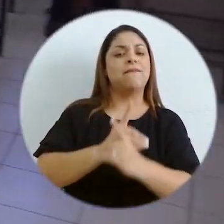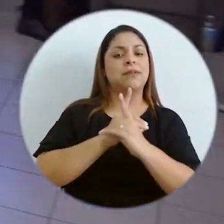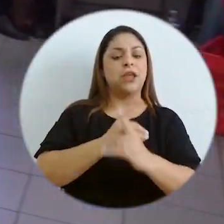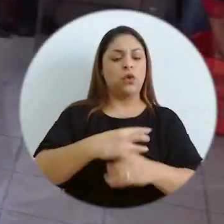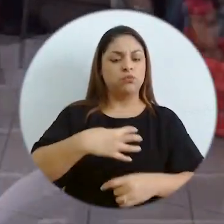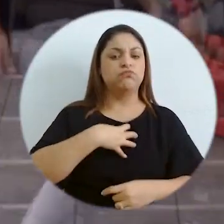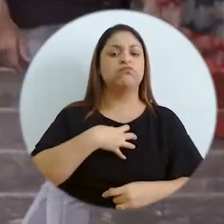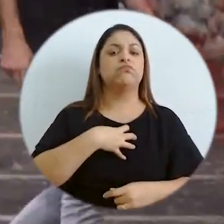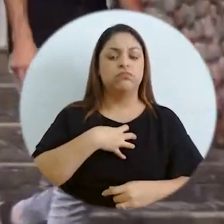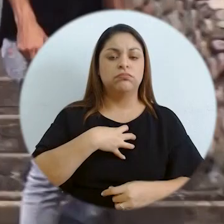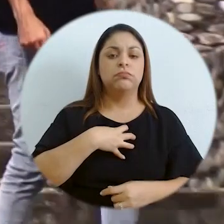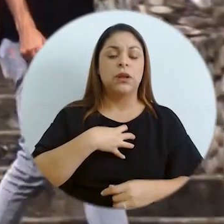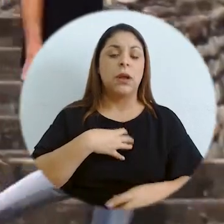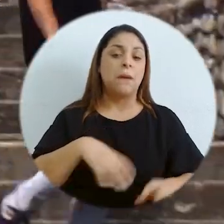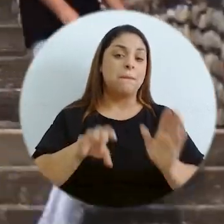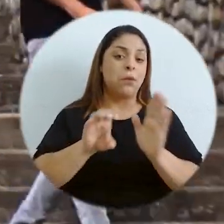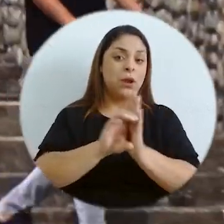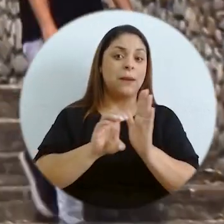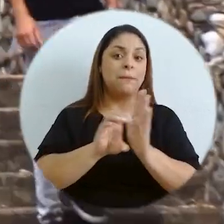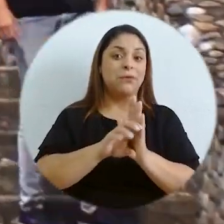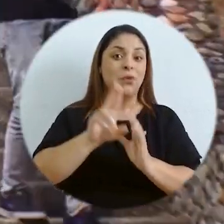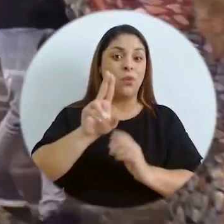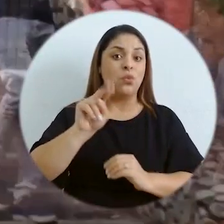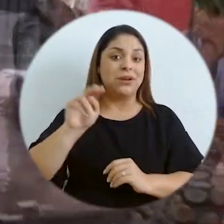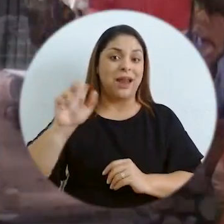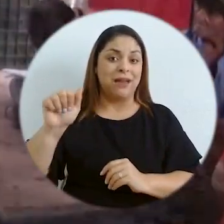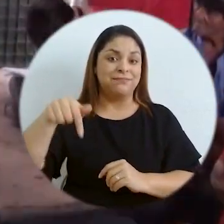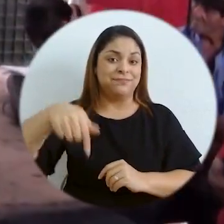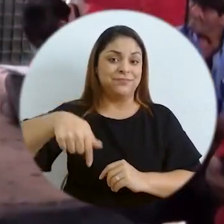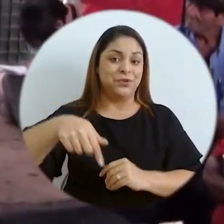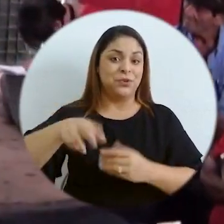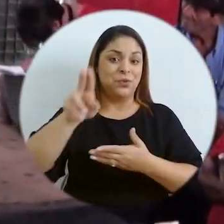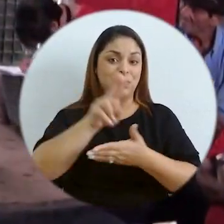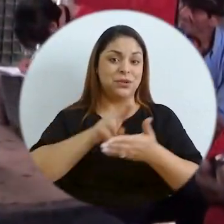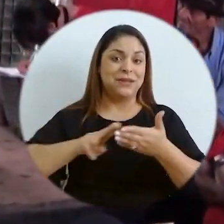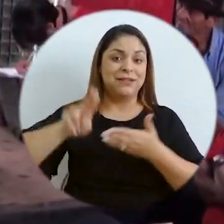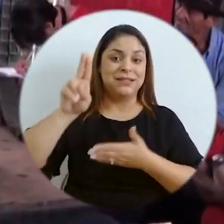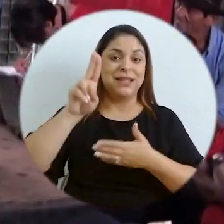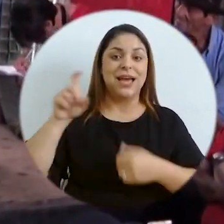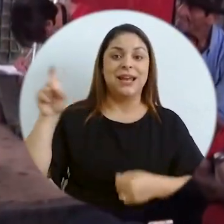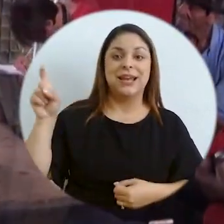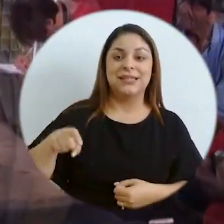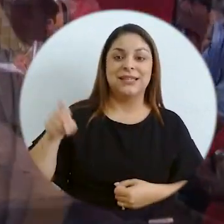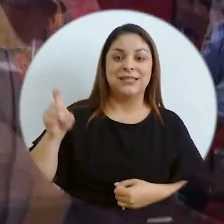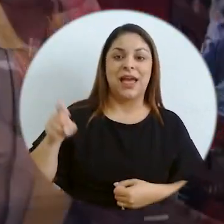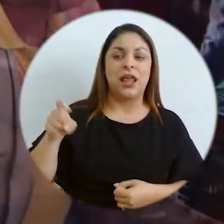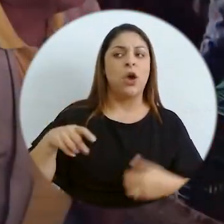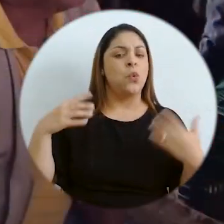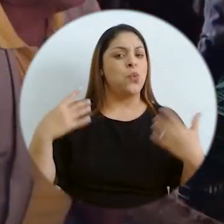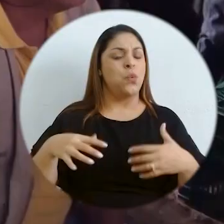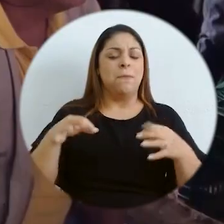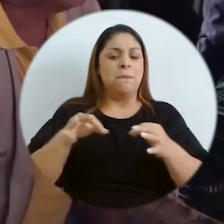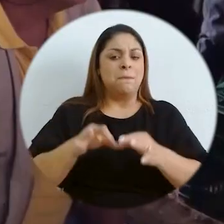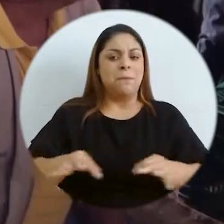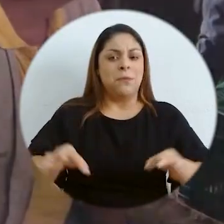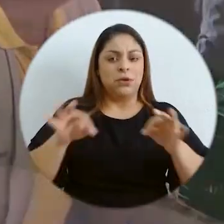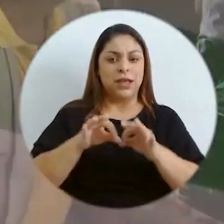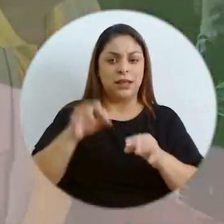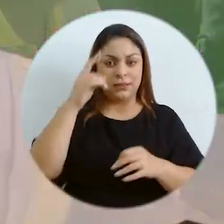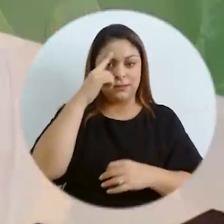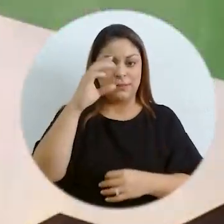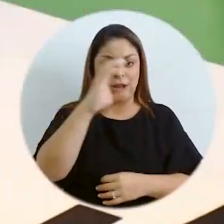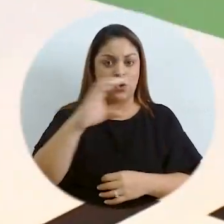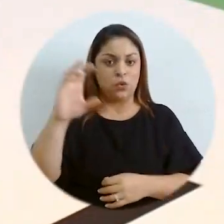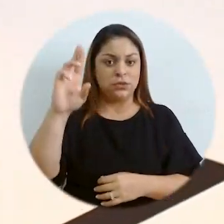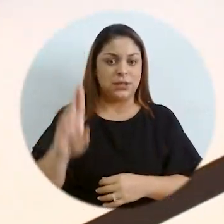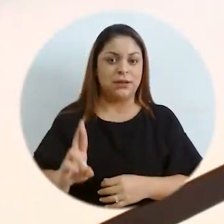defender su utilidad. Y el ejemplo, por ejemplo, es paradigmático, el de la UNA. Es la universidad necesaria, es una universidad imprescindible